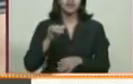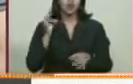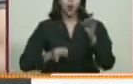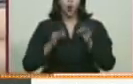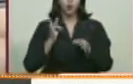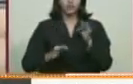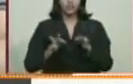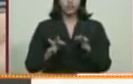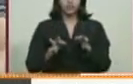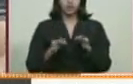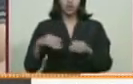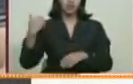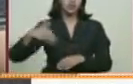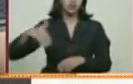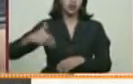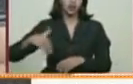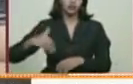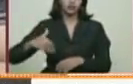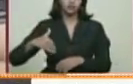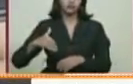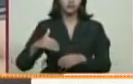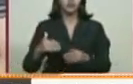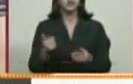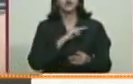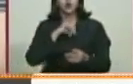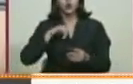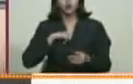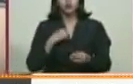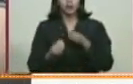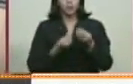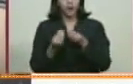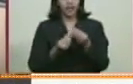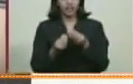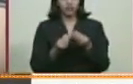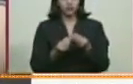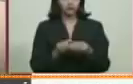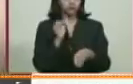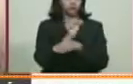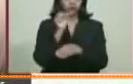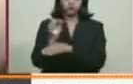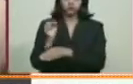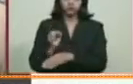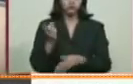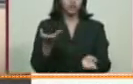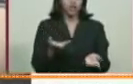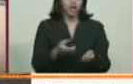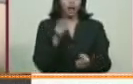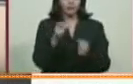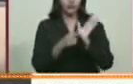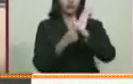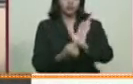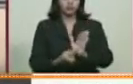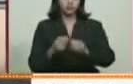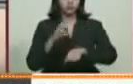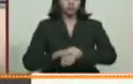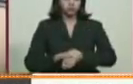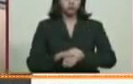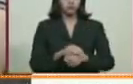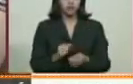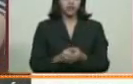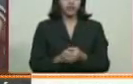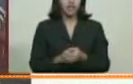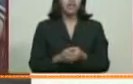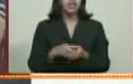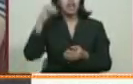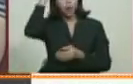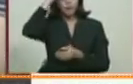derecho. Ya nosotros hemos hecho las imputaciones respectivas a quienes han sido presentados. Voy a ir informando, porque también la opinión pública tiene